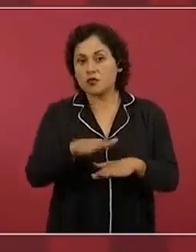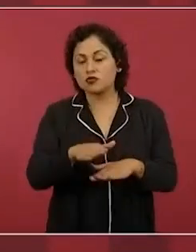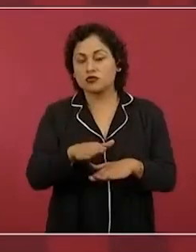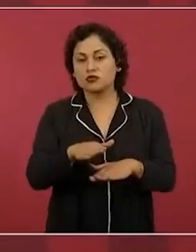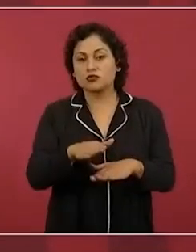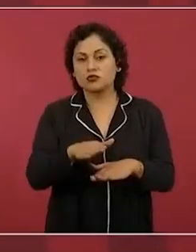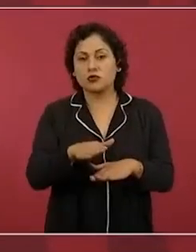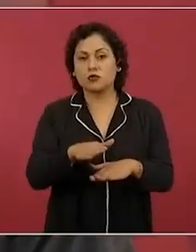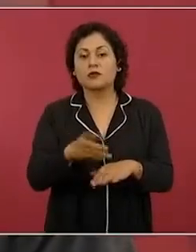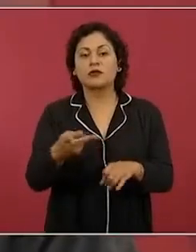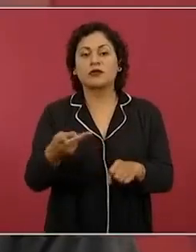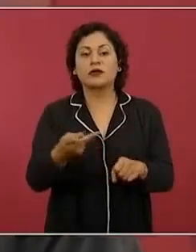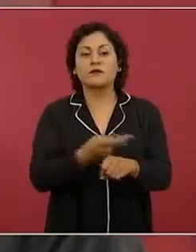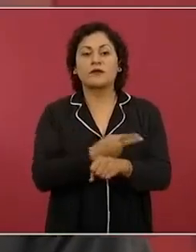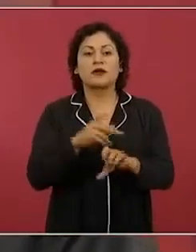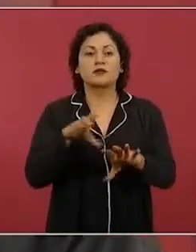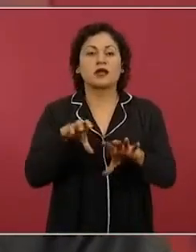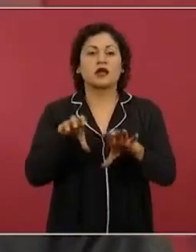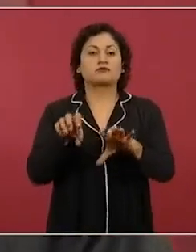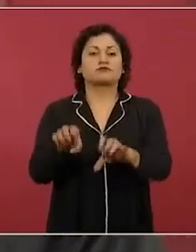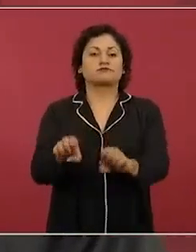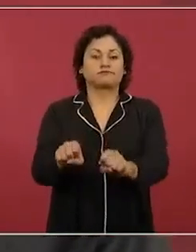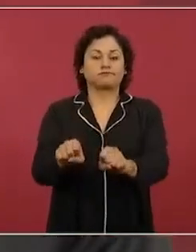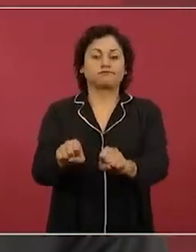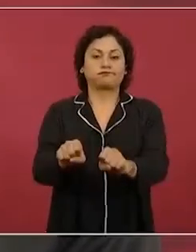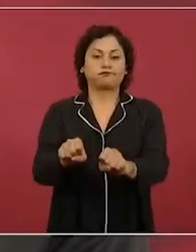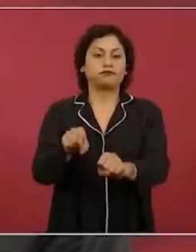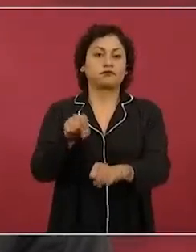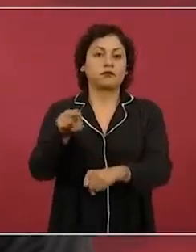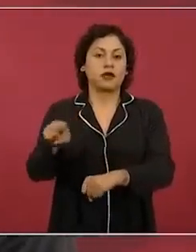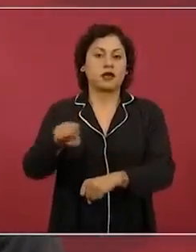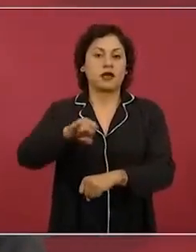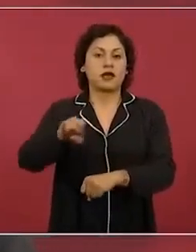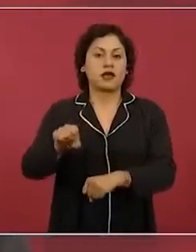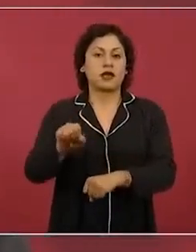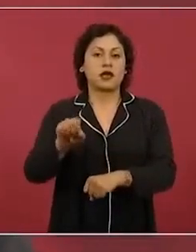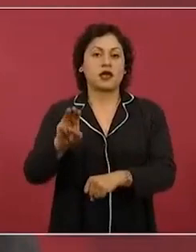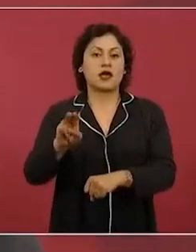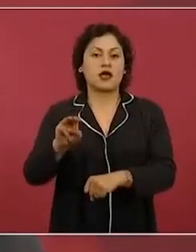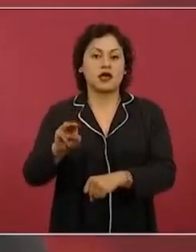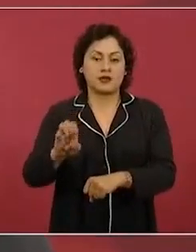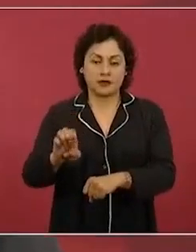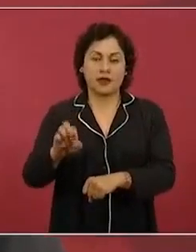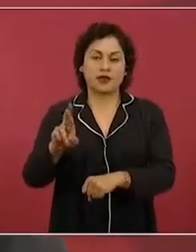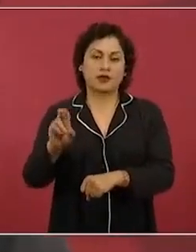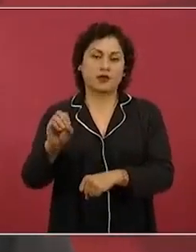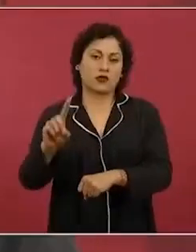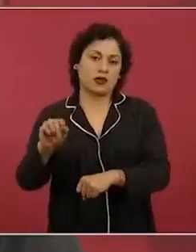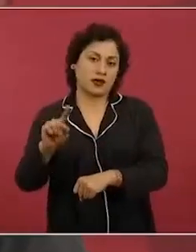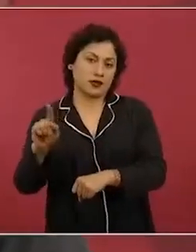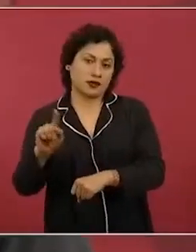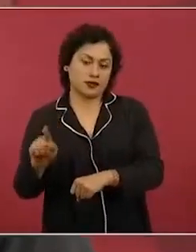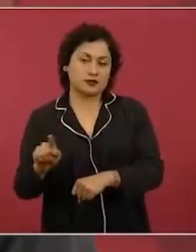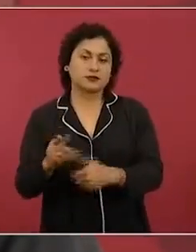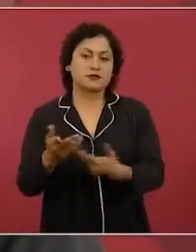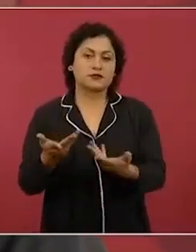sobre la detención de Jaime Rodríguez. Es un asunto